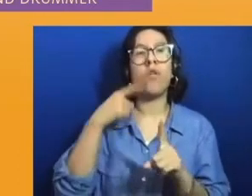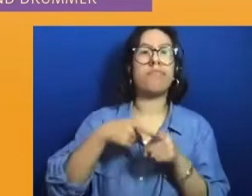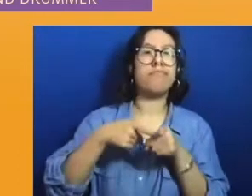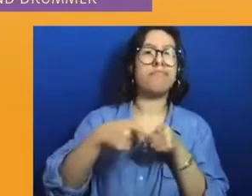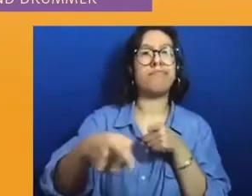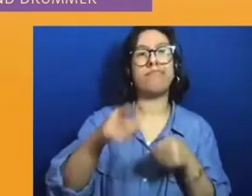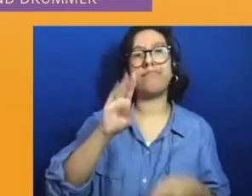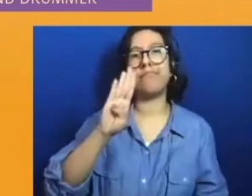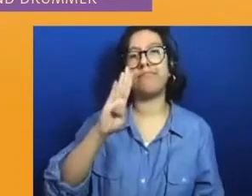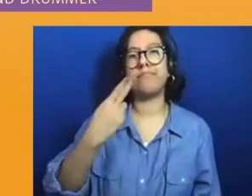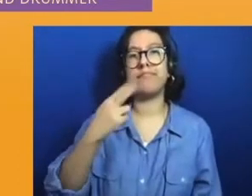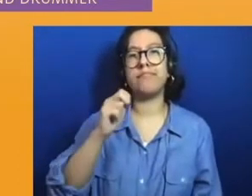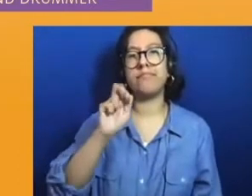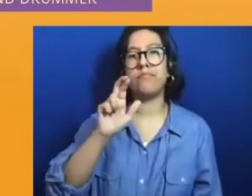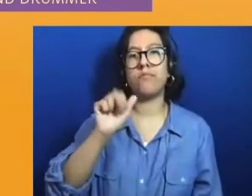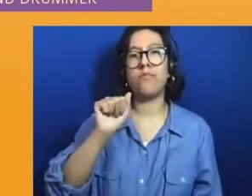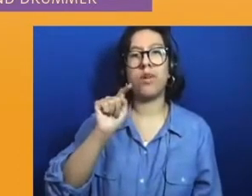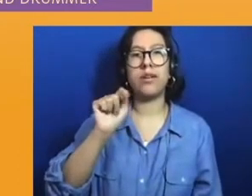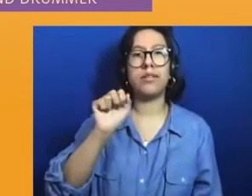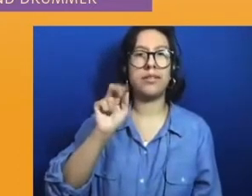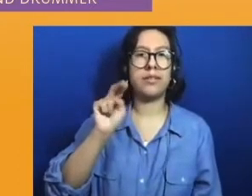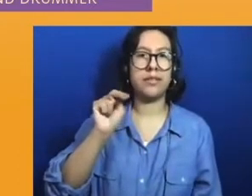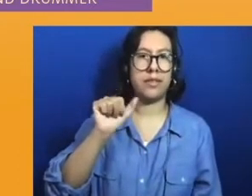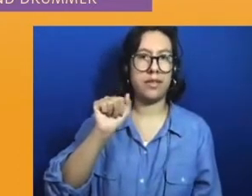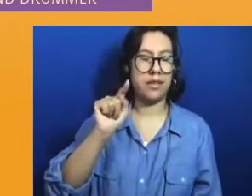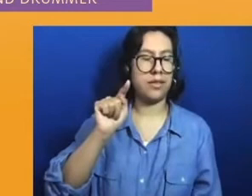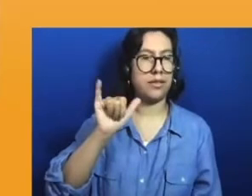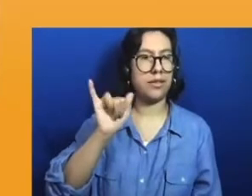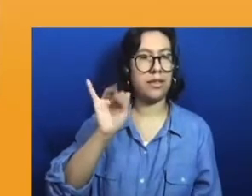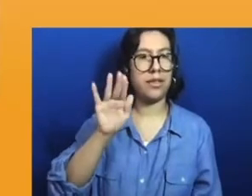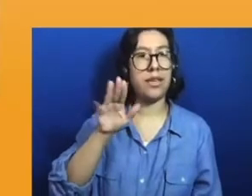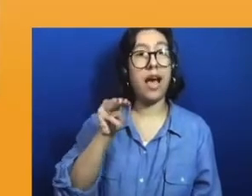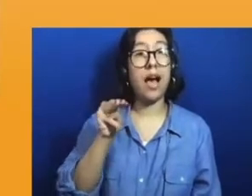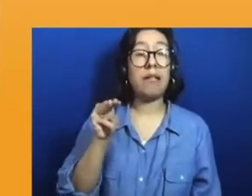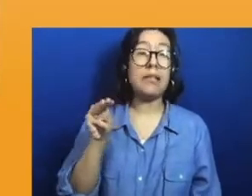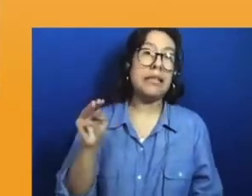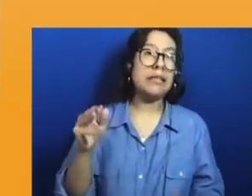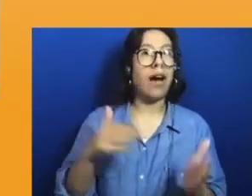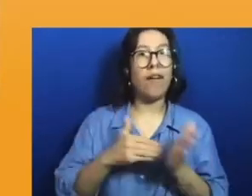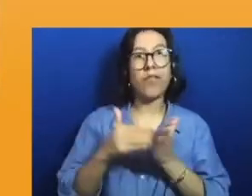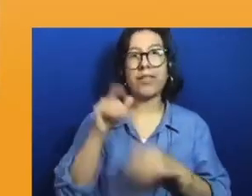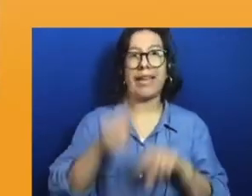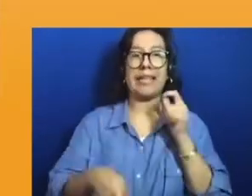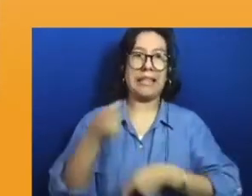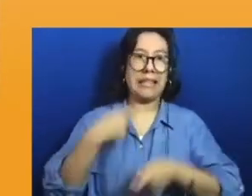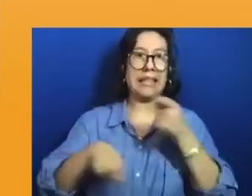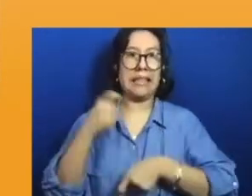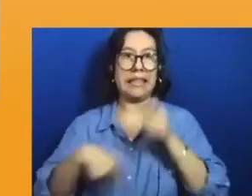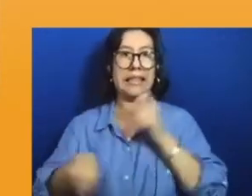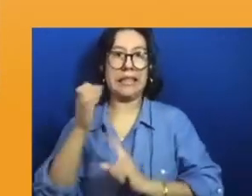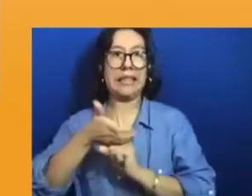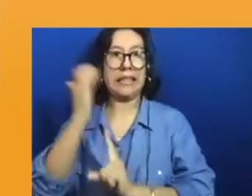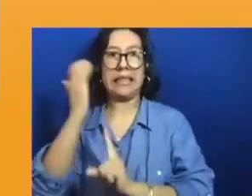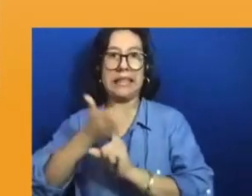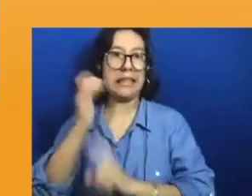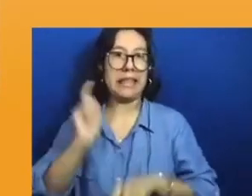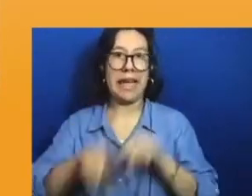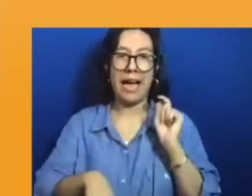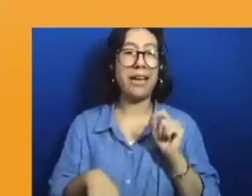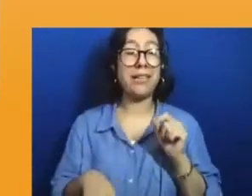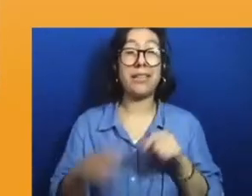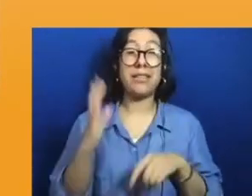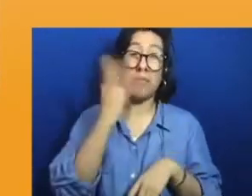danza, por cosas técnicas o por problemas técnicos, no podemos cambiar atuendos tan rápido solamente porque son muy